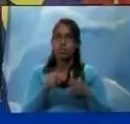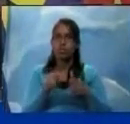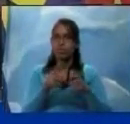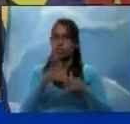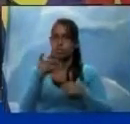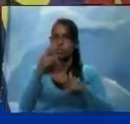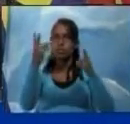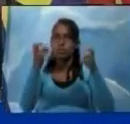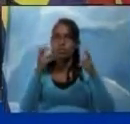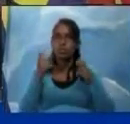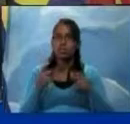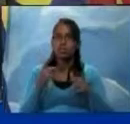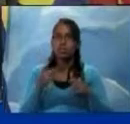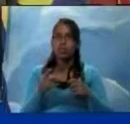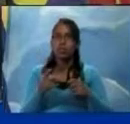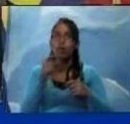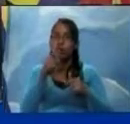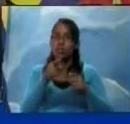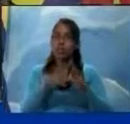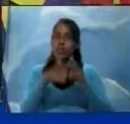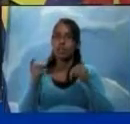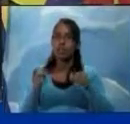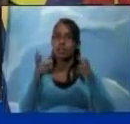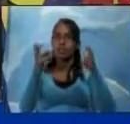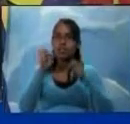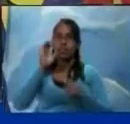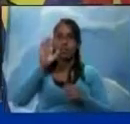que había recibido